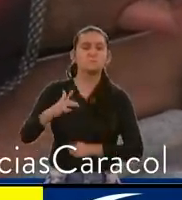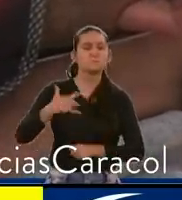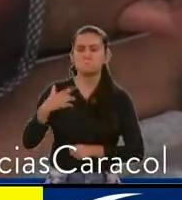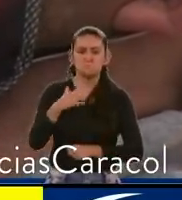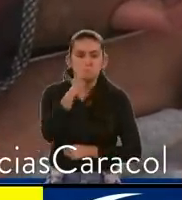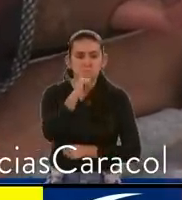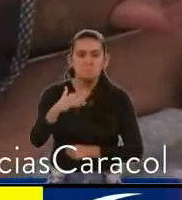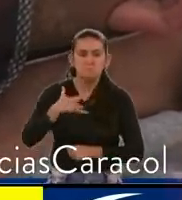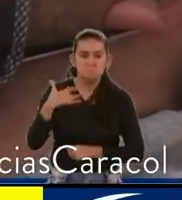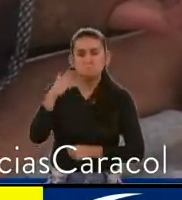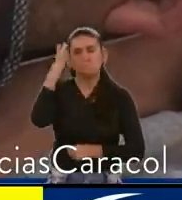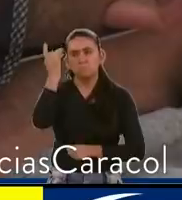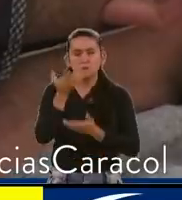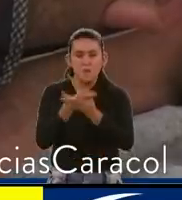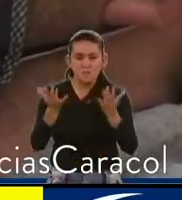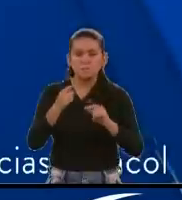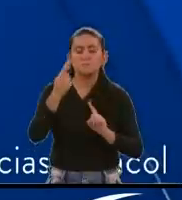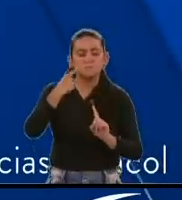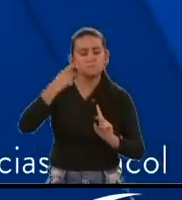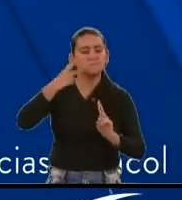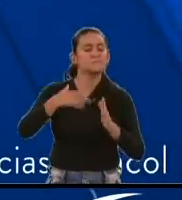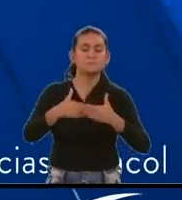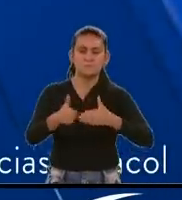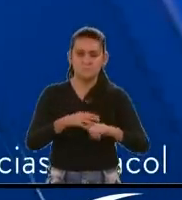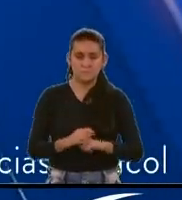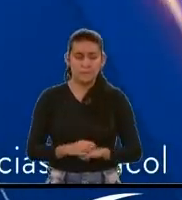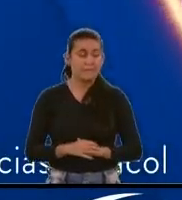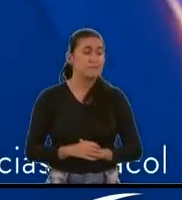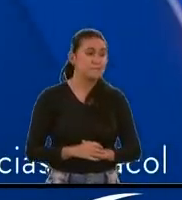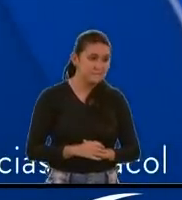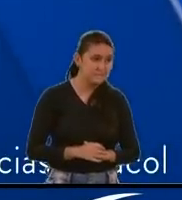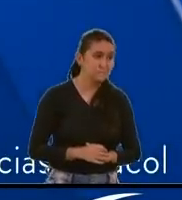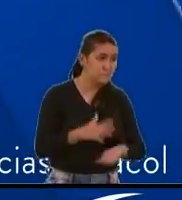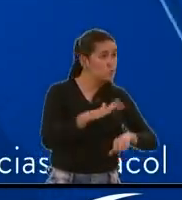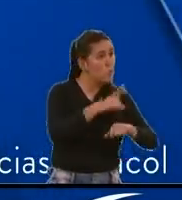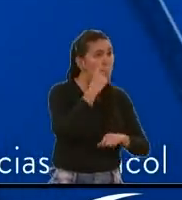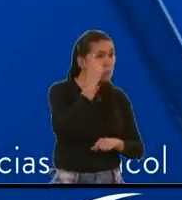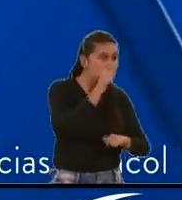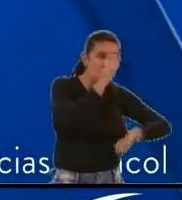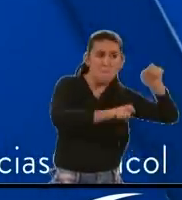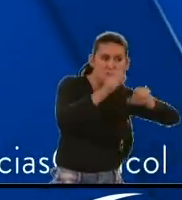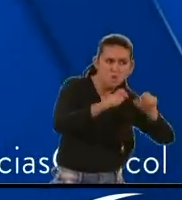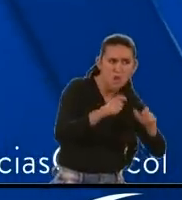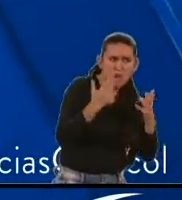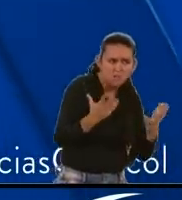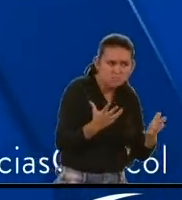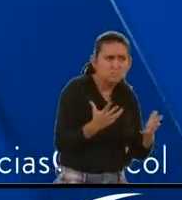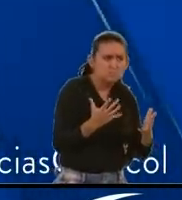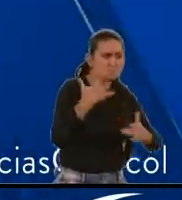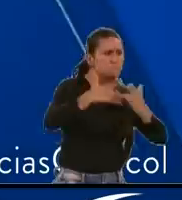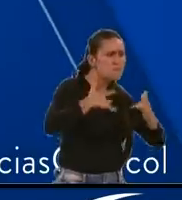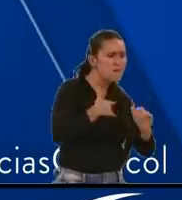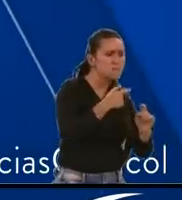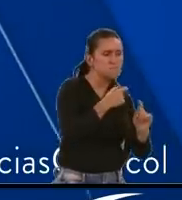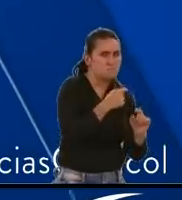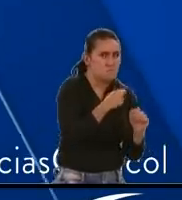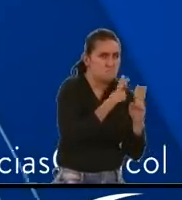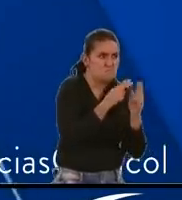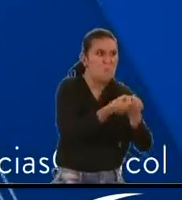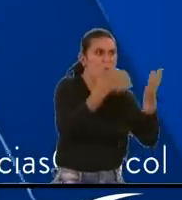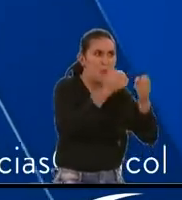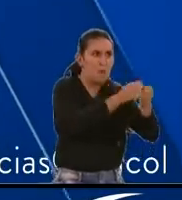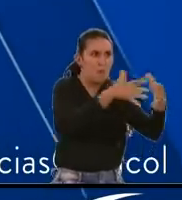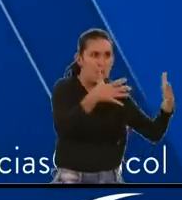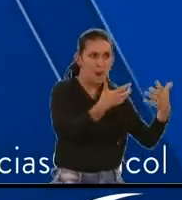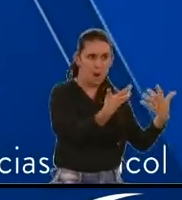día, durante varios meses. Hay que buscar entonces a los asintomáticos, porque ni idea además cuántos son. Nunca hemos conocido esa